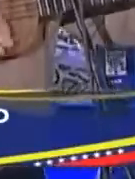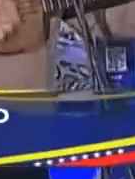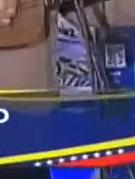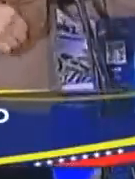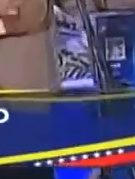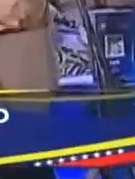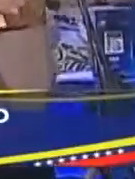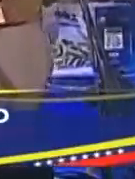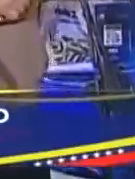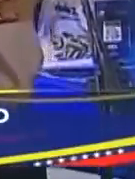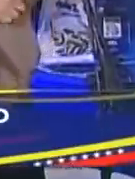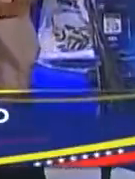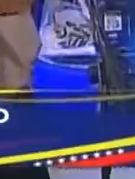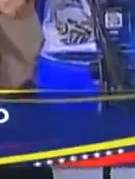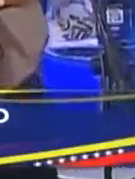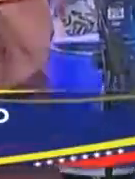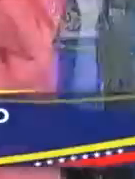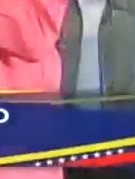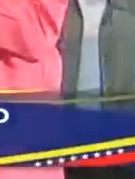vámonos pa'